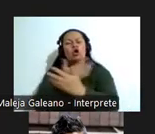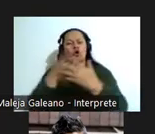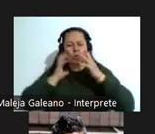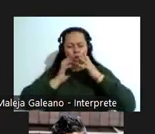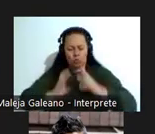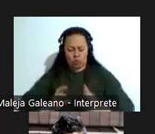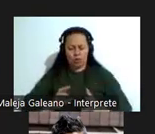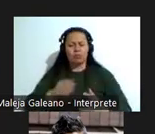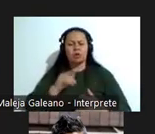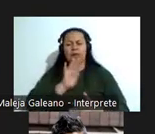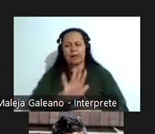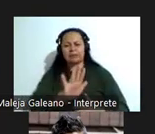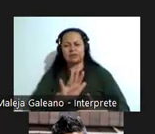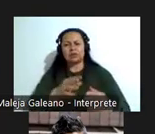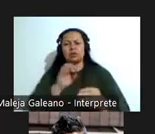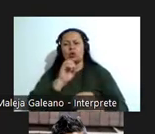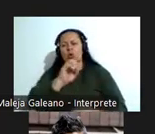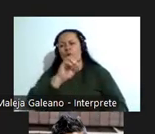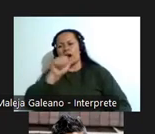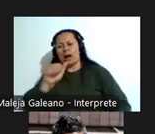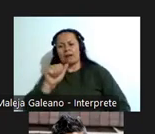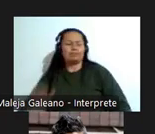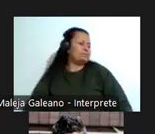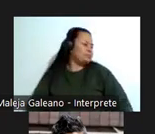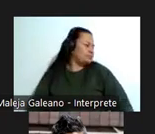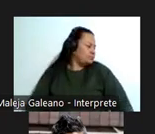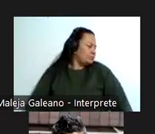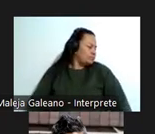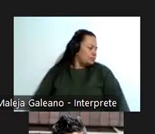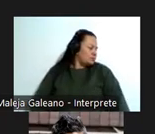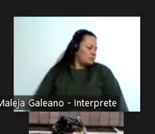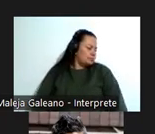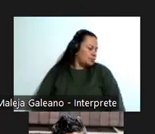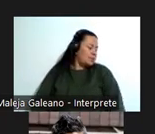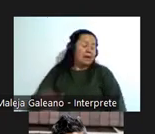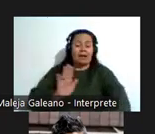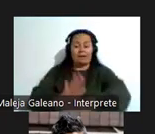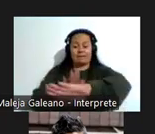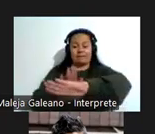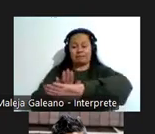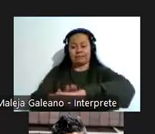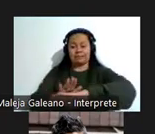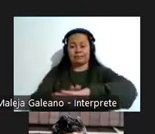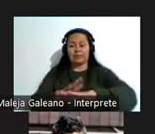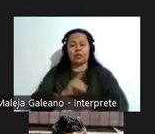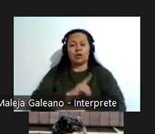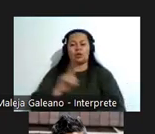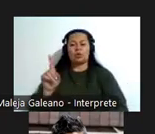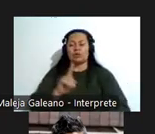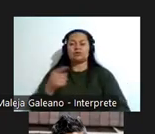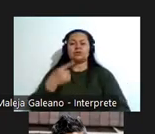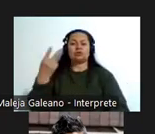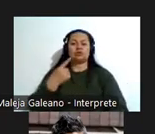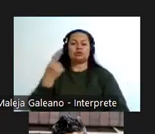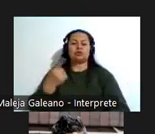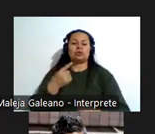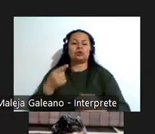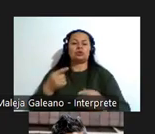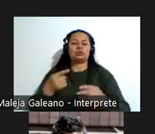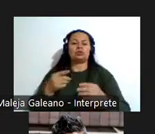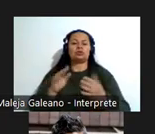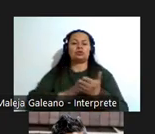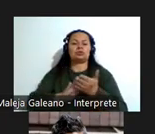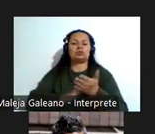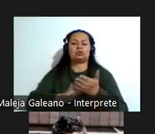sobre esos o esas cuerpas. Entonces, esto es un llamado a que los cuerpos no deben ser solamente configurados